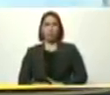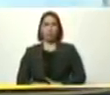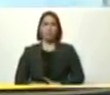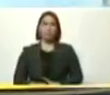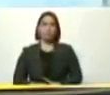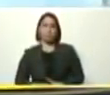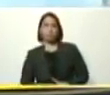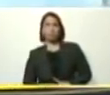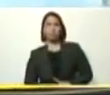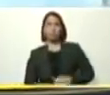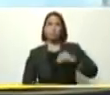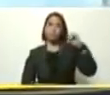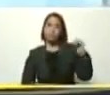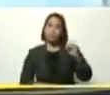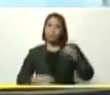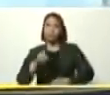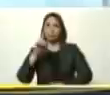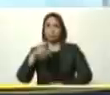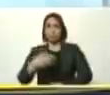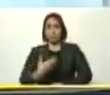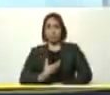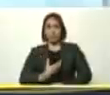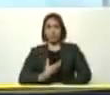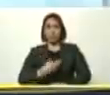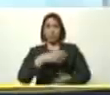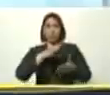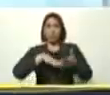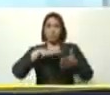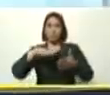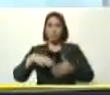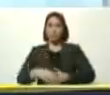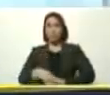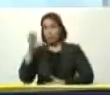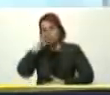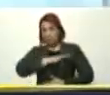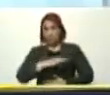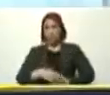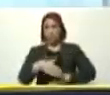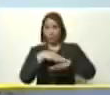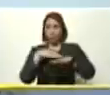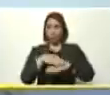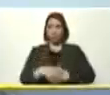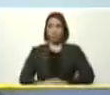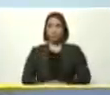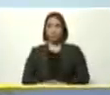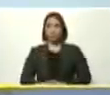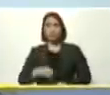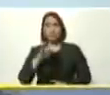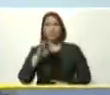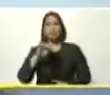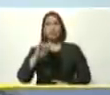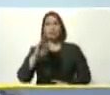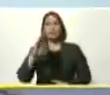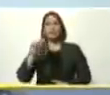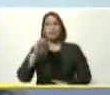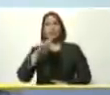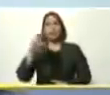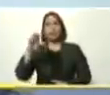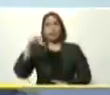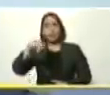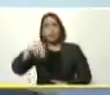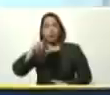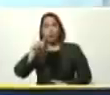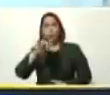De Occidente también, el alcalde de Barquisimeto, municipio Irribarren, Luis Jonás Reyes,